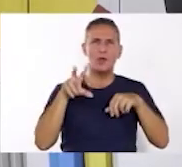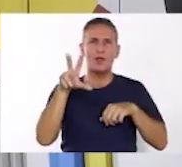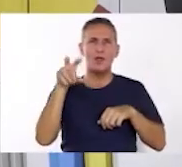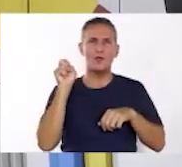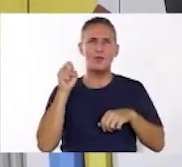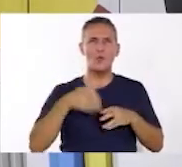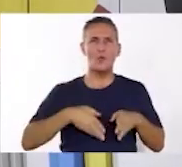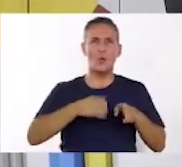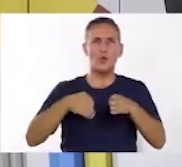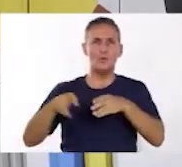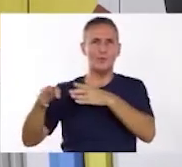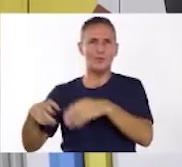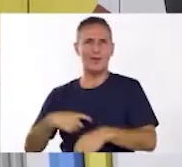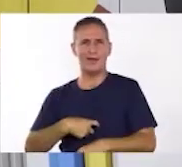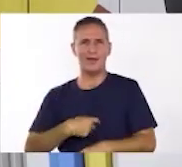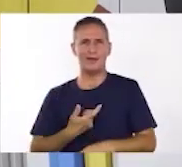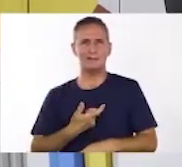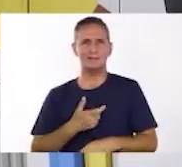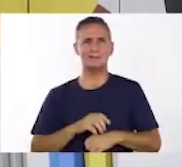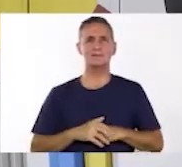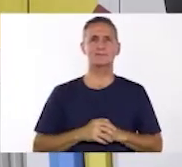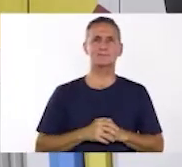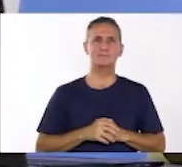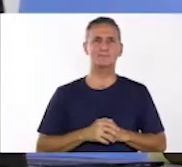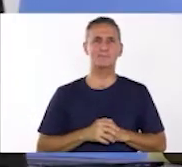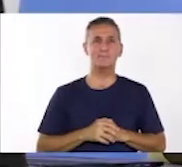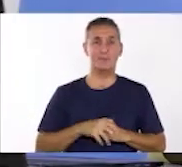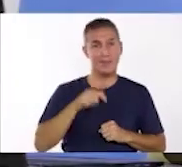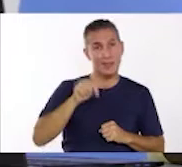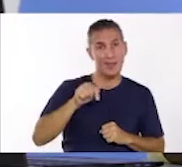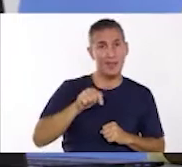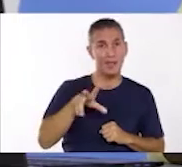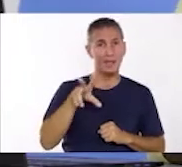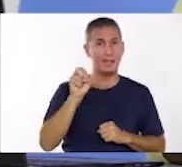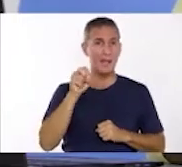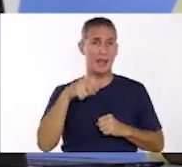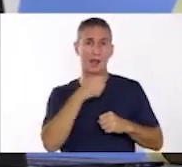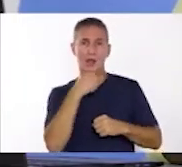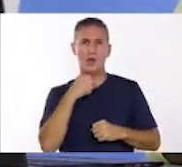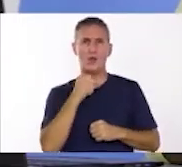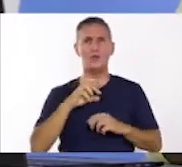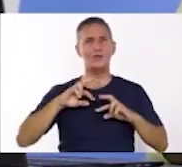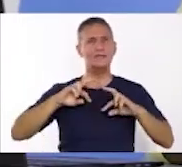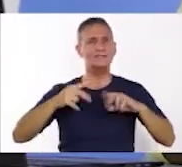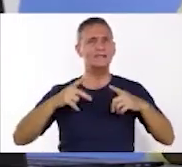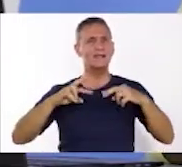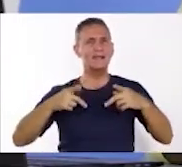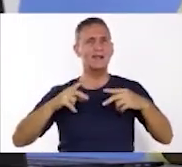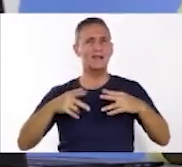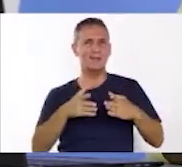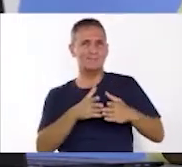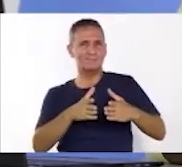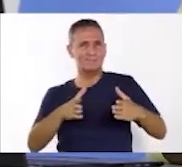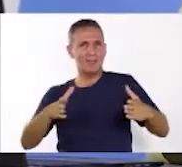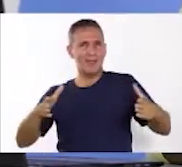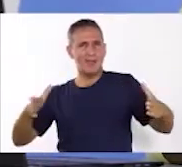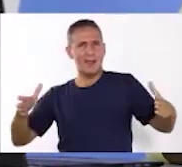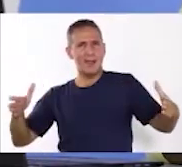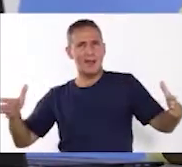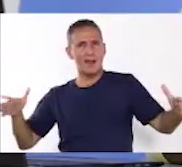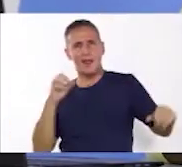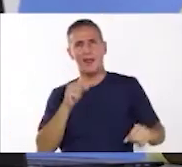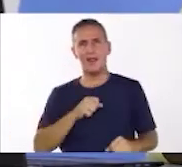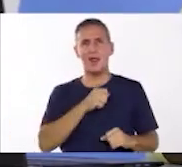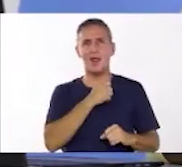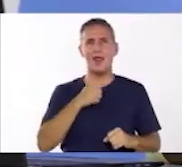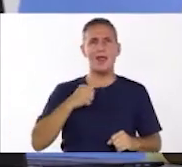de nuevos caminos artísticos. Esta nueva canción renovó y amplió el